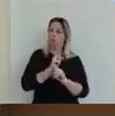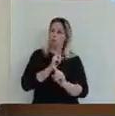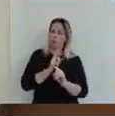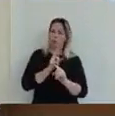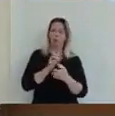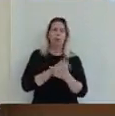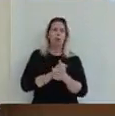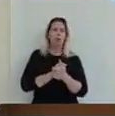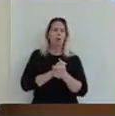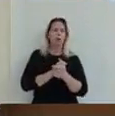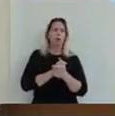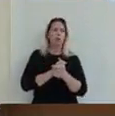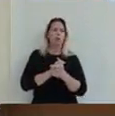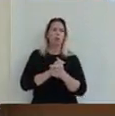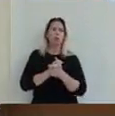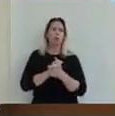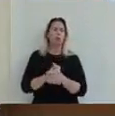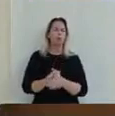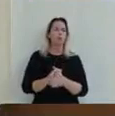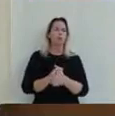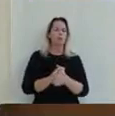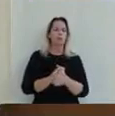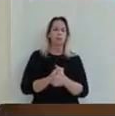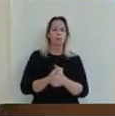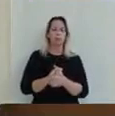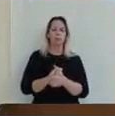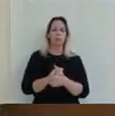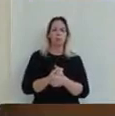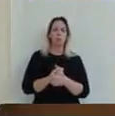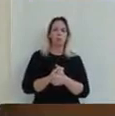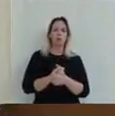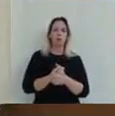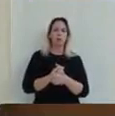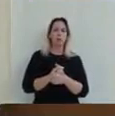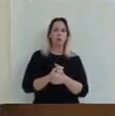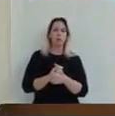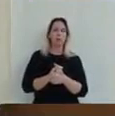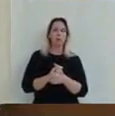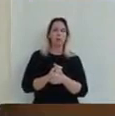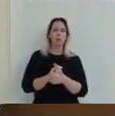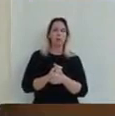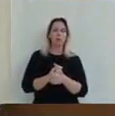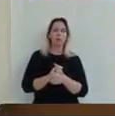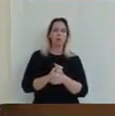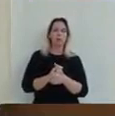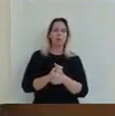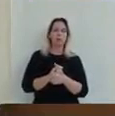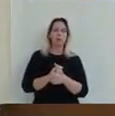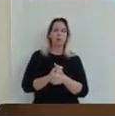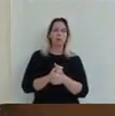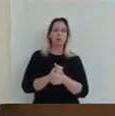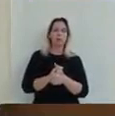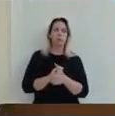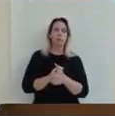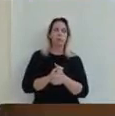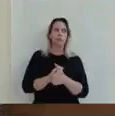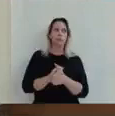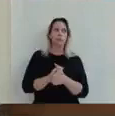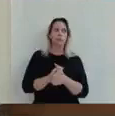el canal de corredor sanitario, iban a pasar 5 días de los camioneros allá afuera haciendo